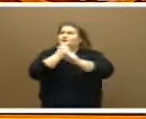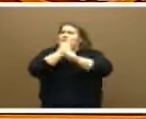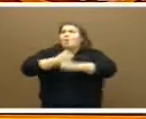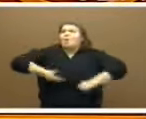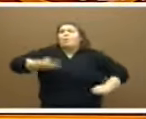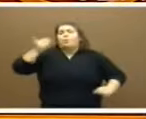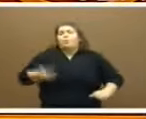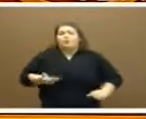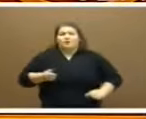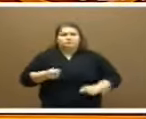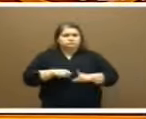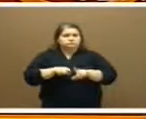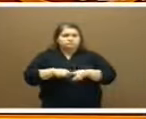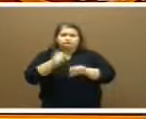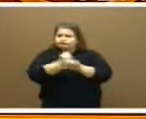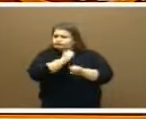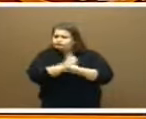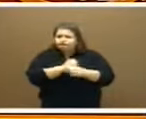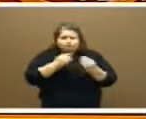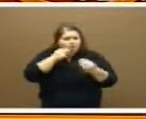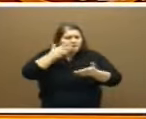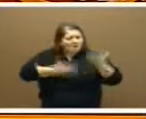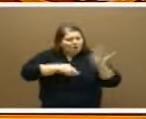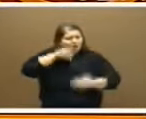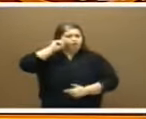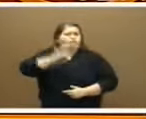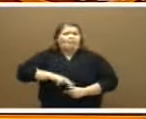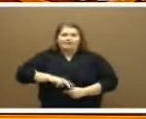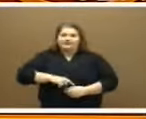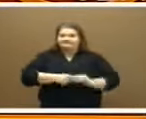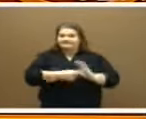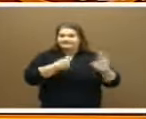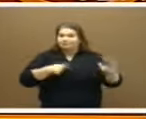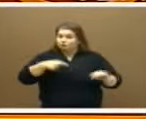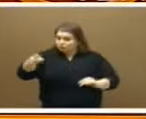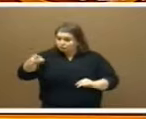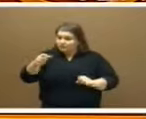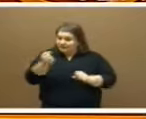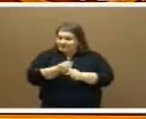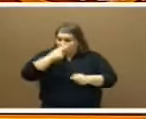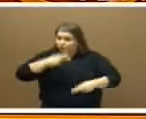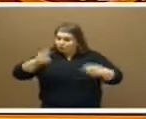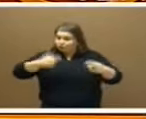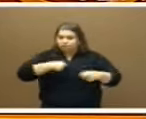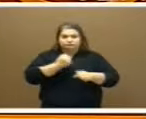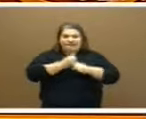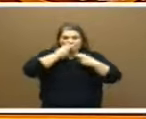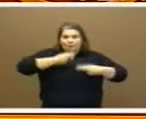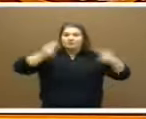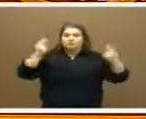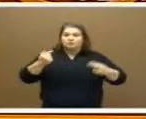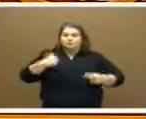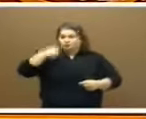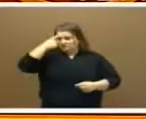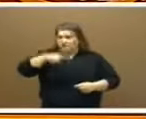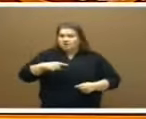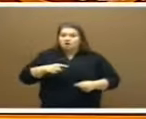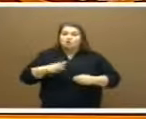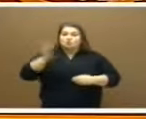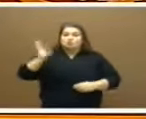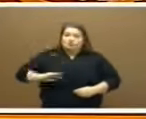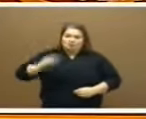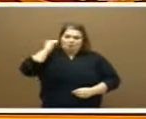muy importante y que valoremos muchísimo el trabajo que hacemos empleados públicos. Usted es empleado público y yo también soy empleado público. Y hemos visto cómo se nos ha congelado el sueldo,